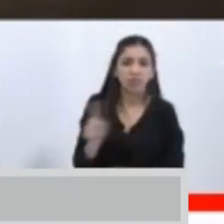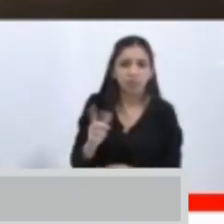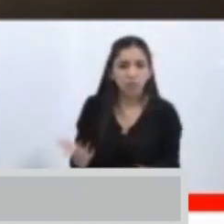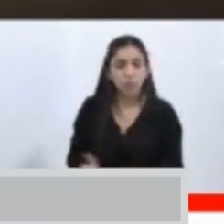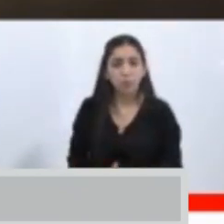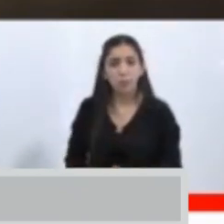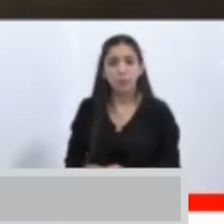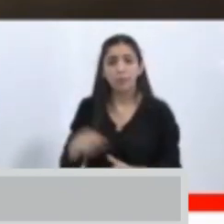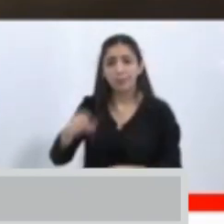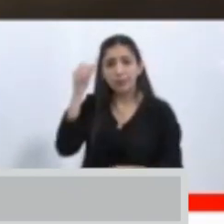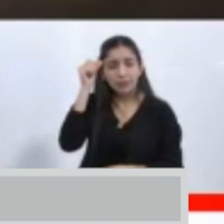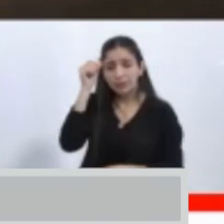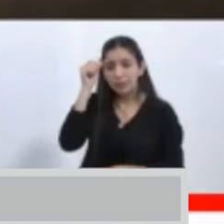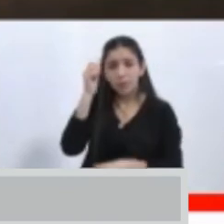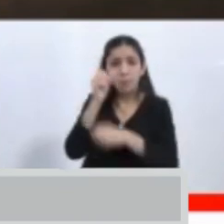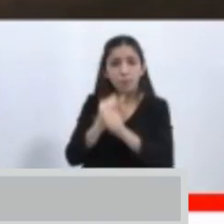Incertidumbre